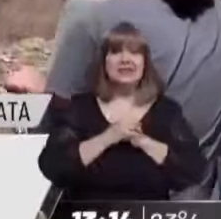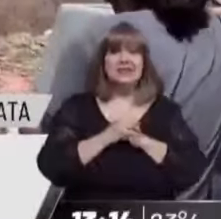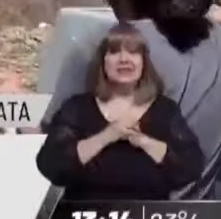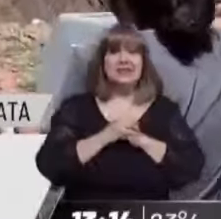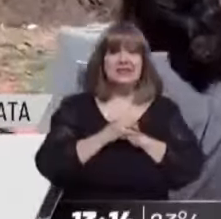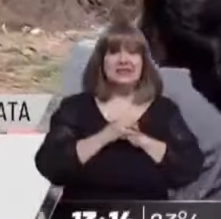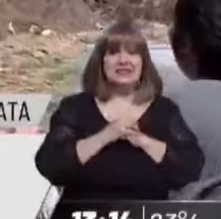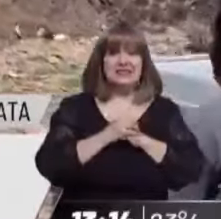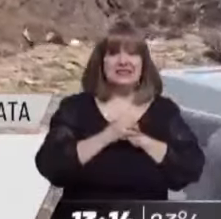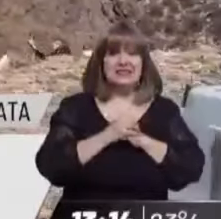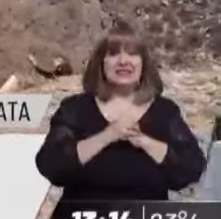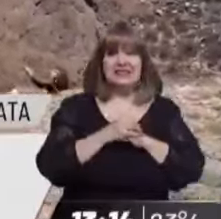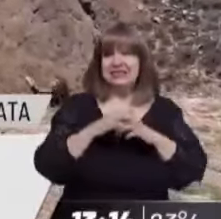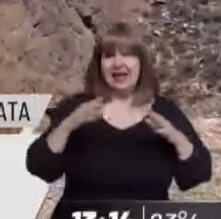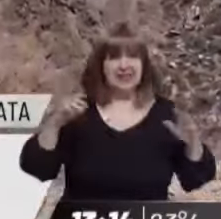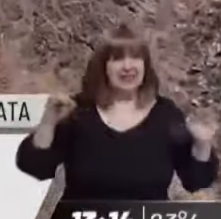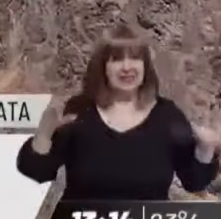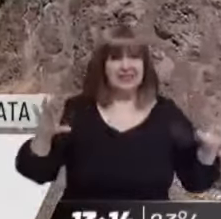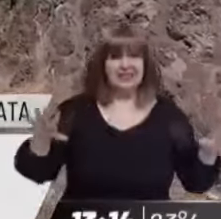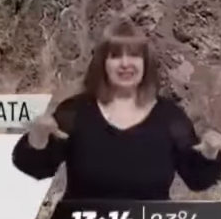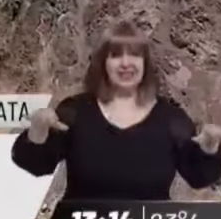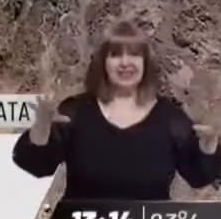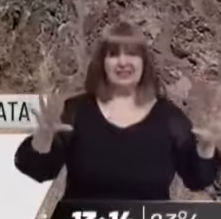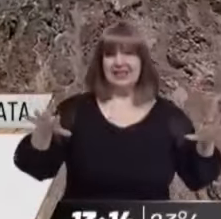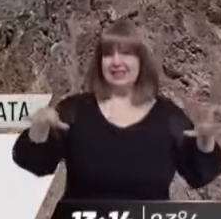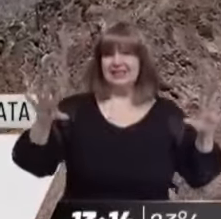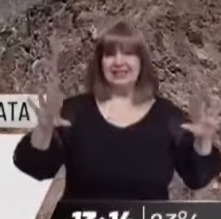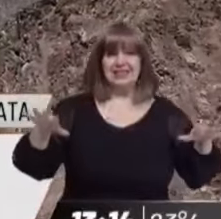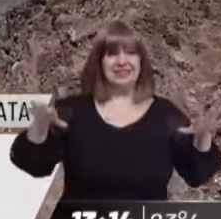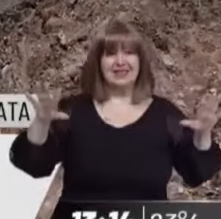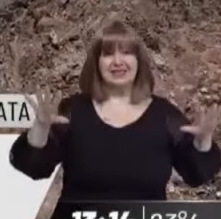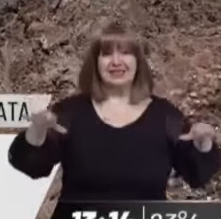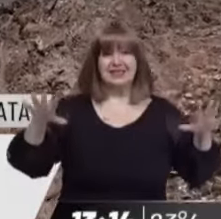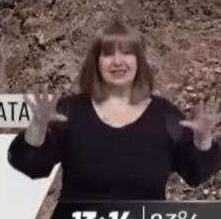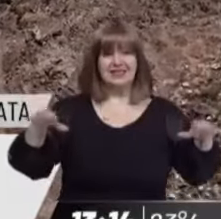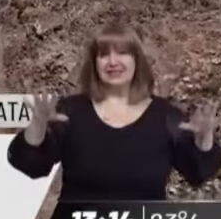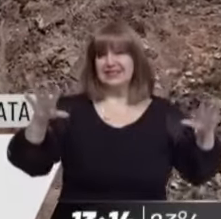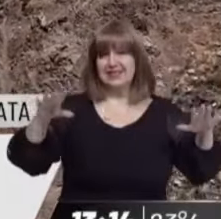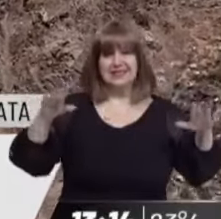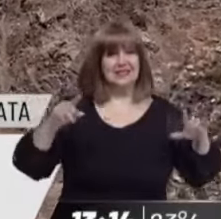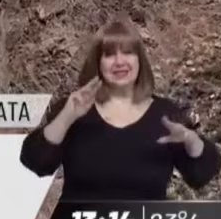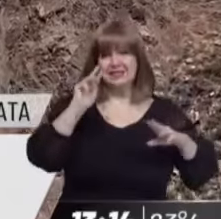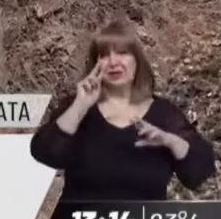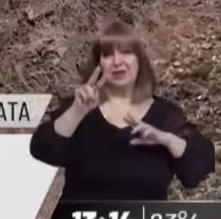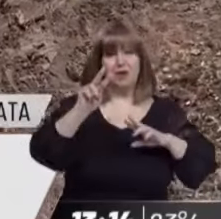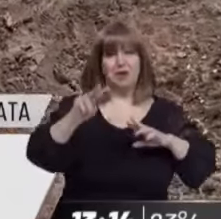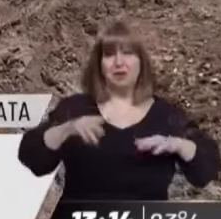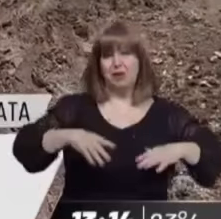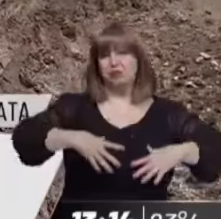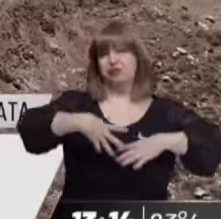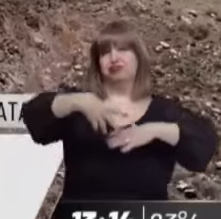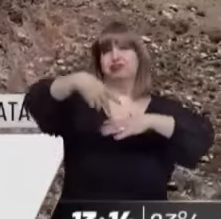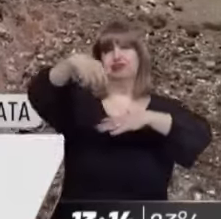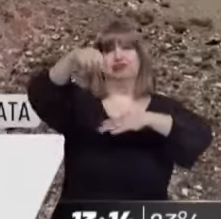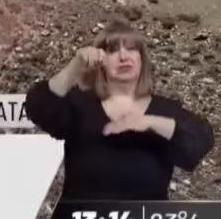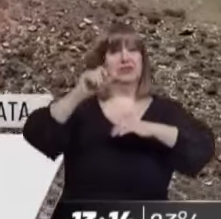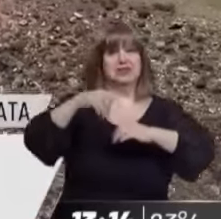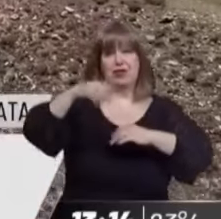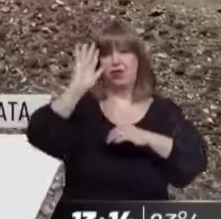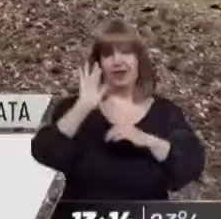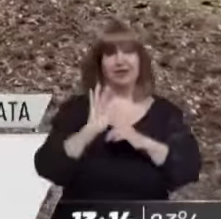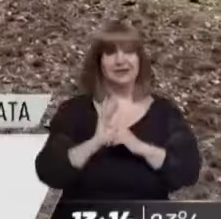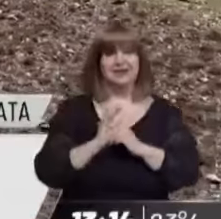Uf. Mirá cómo libera al Cóndor en Vallecito. Hermoso, cosa hermosa. Hermoso, histórico para nosotros, para el 7 en vivo